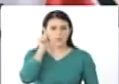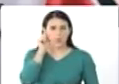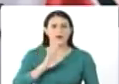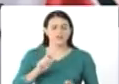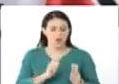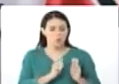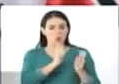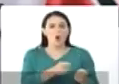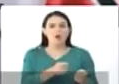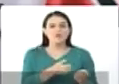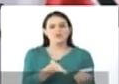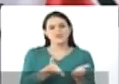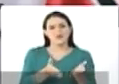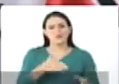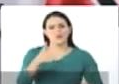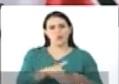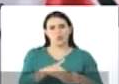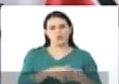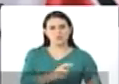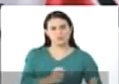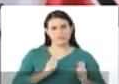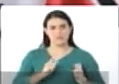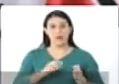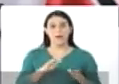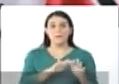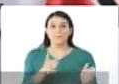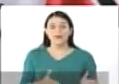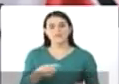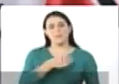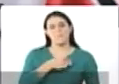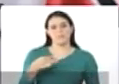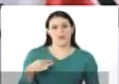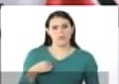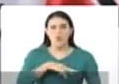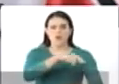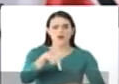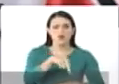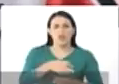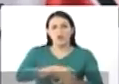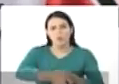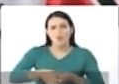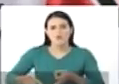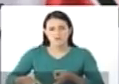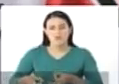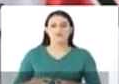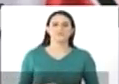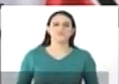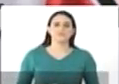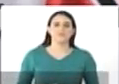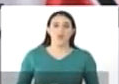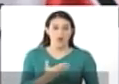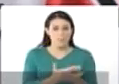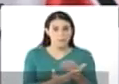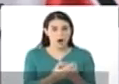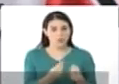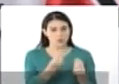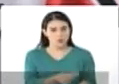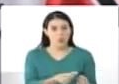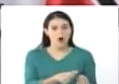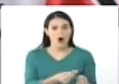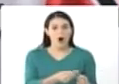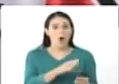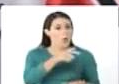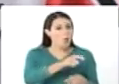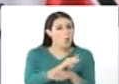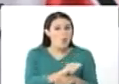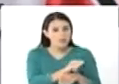ciudadanas y ciudadanos designados en el servicio electoral como miembros de mesa de juntas regionales y municipales. En sus manos está